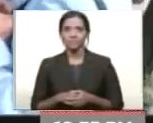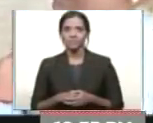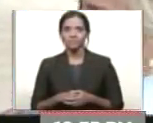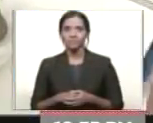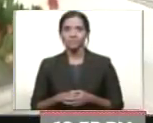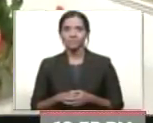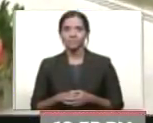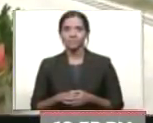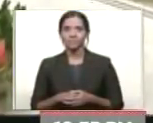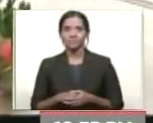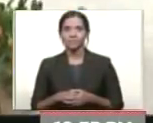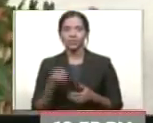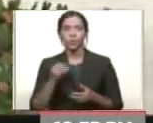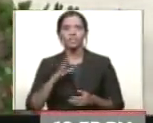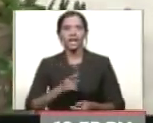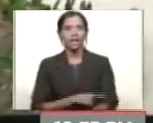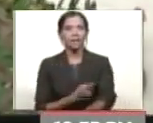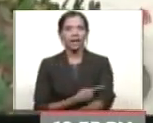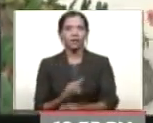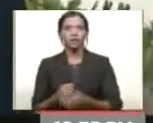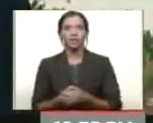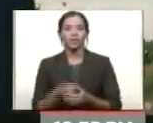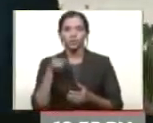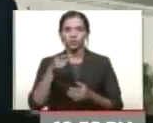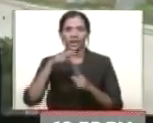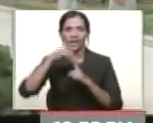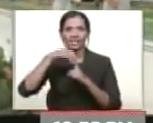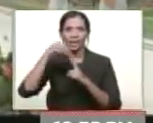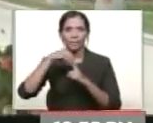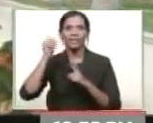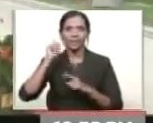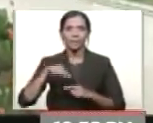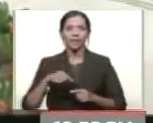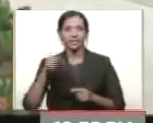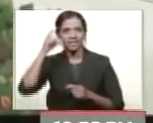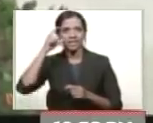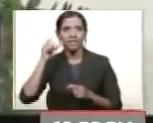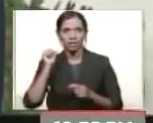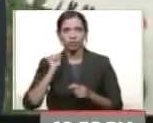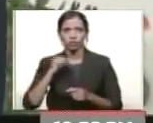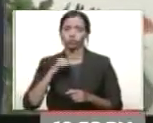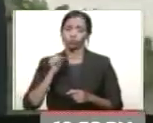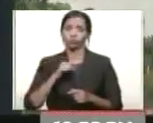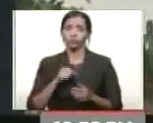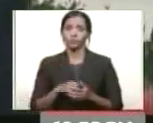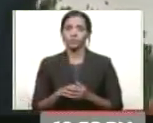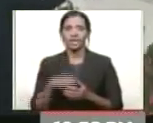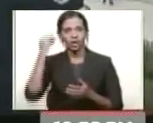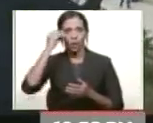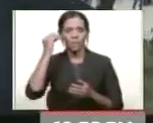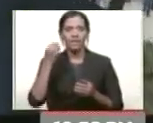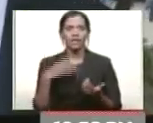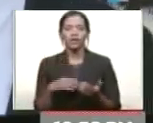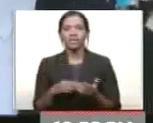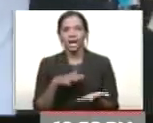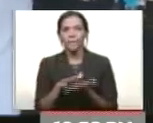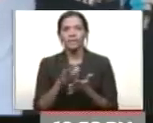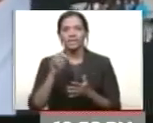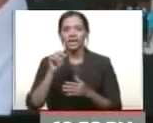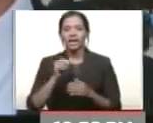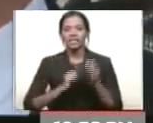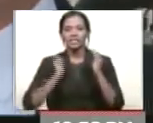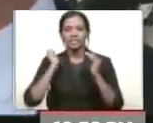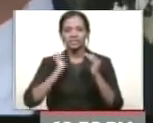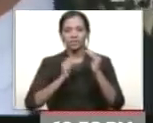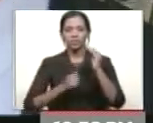¿Cómo estás, hermano? Tú estabas en Altamira también ese día, estuviste. ¿Y qué opinas de lo que va a hacer el TCJ, de que puede llenarle